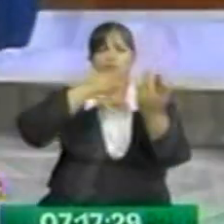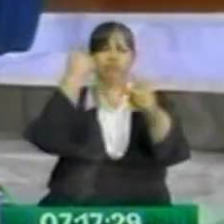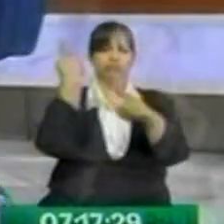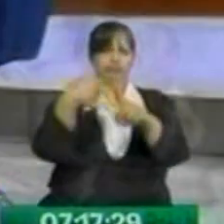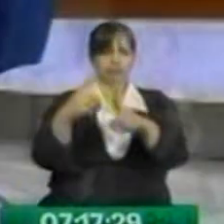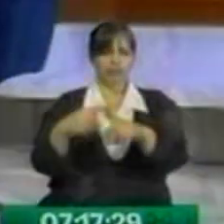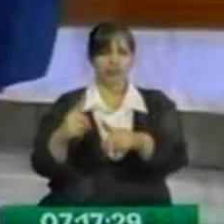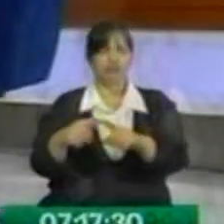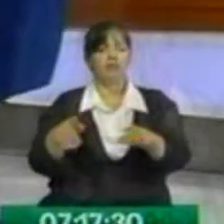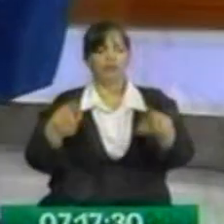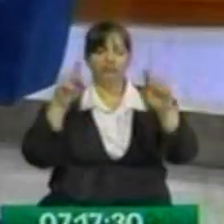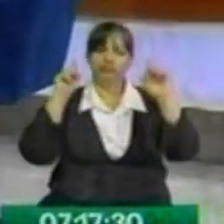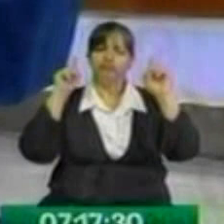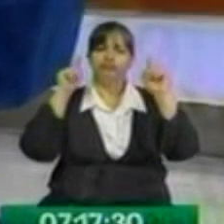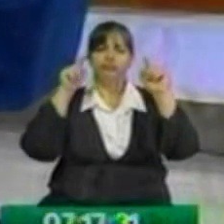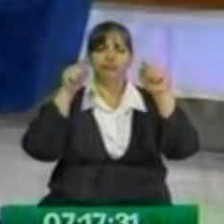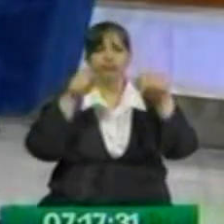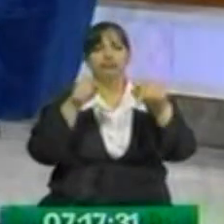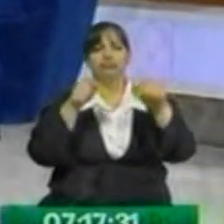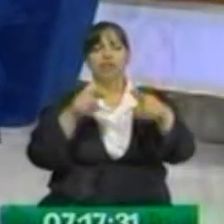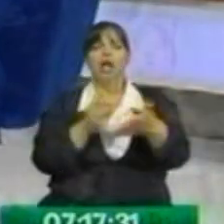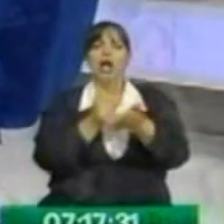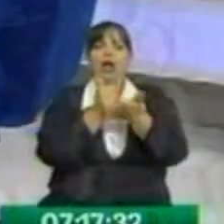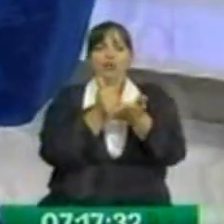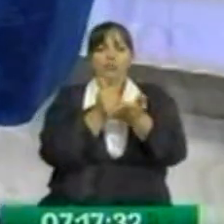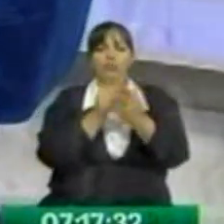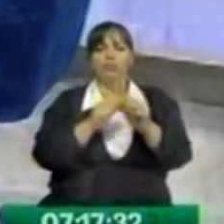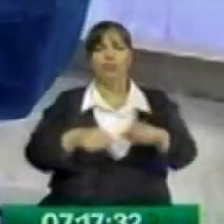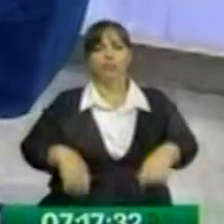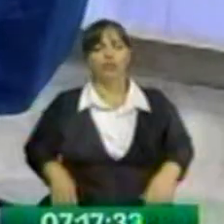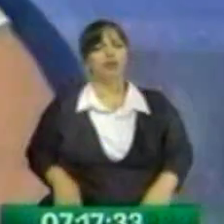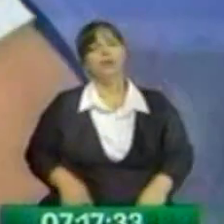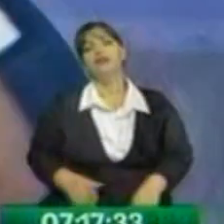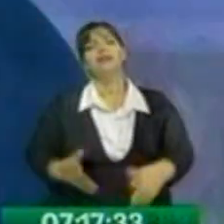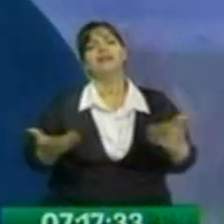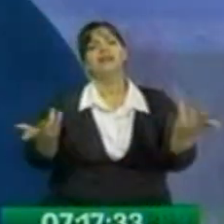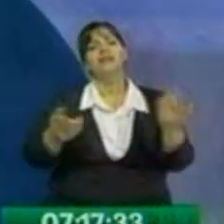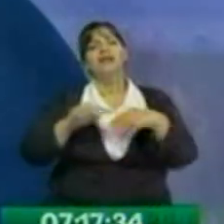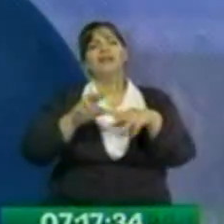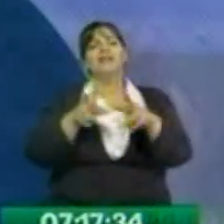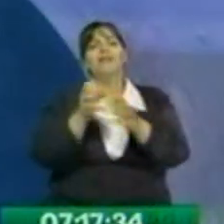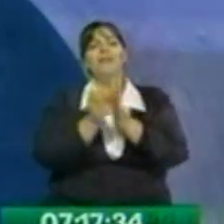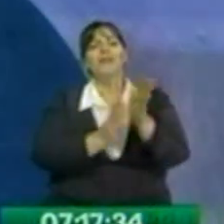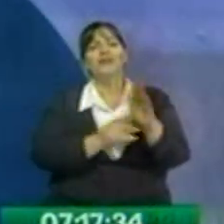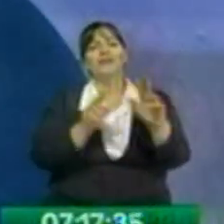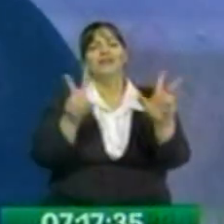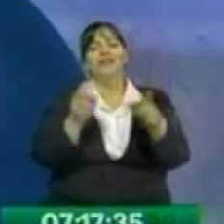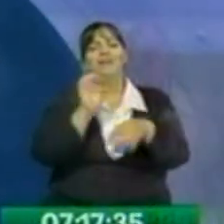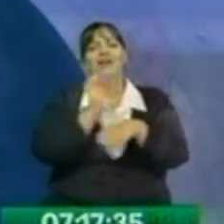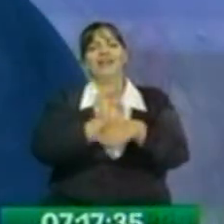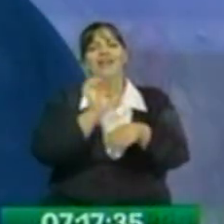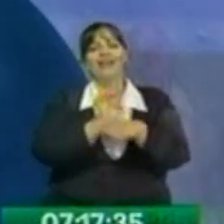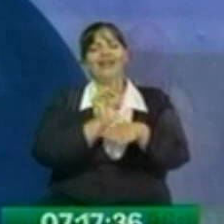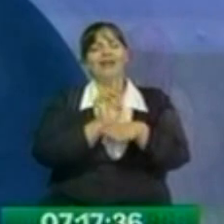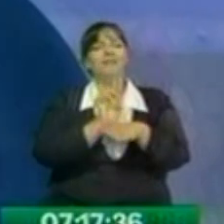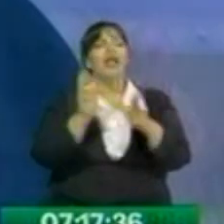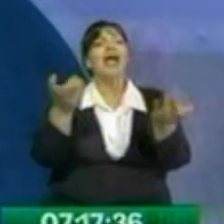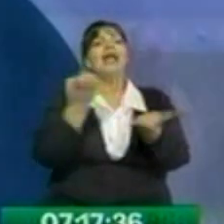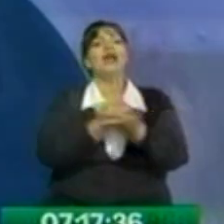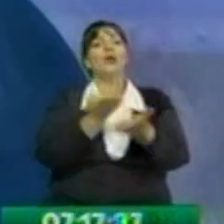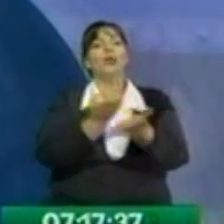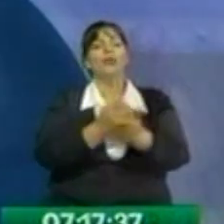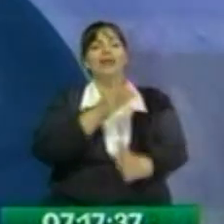lo que hemos denominado o se denomina economía naranja. Y para ello hay cuatro puntales fundamentales. Uno de ellos,